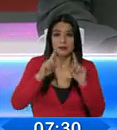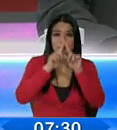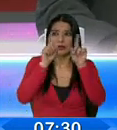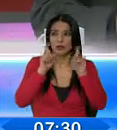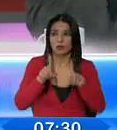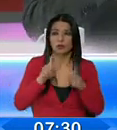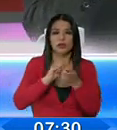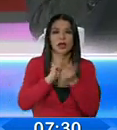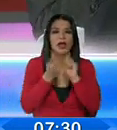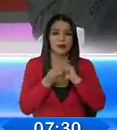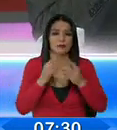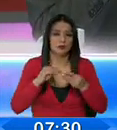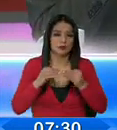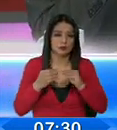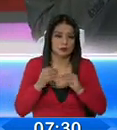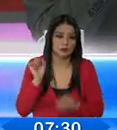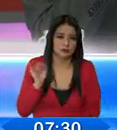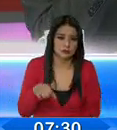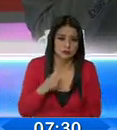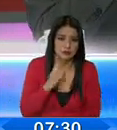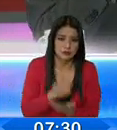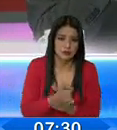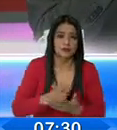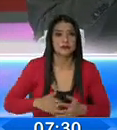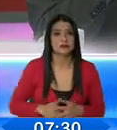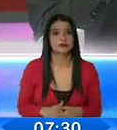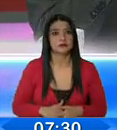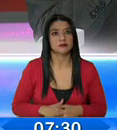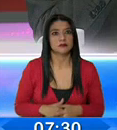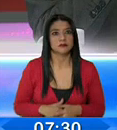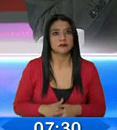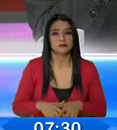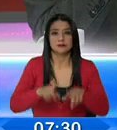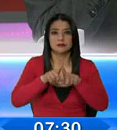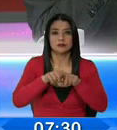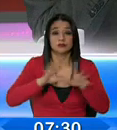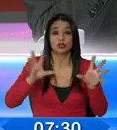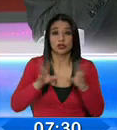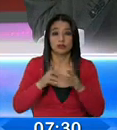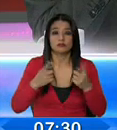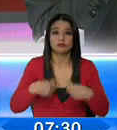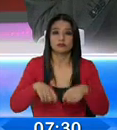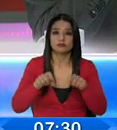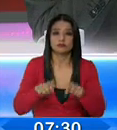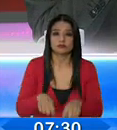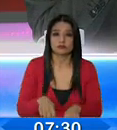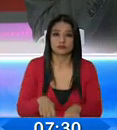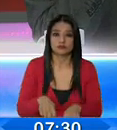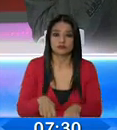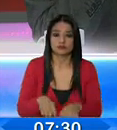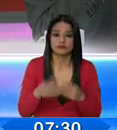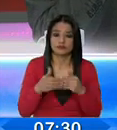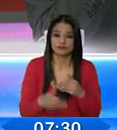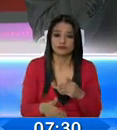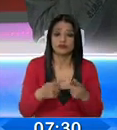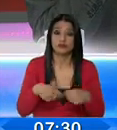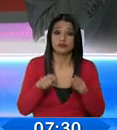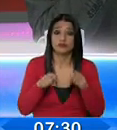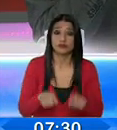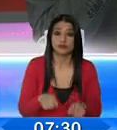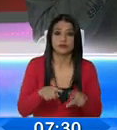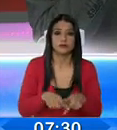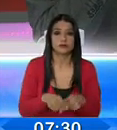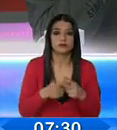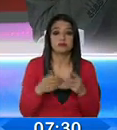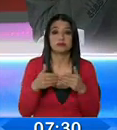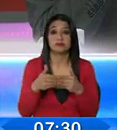número. Sin duda. A medida en que todo contrato que se va realizando entra